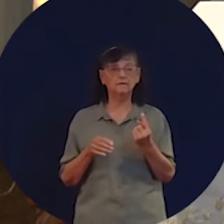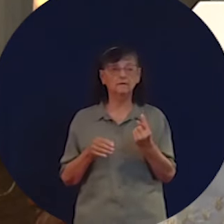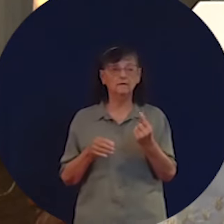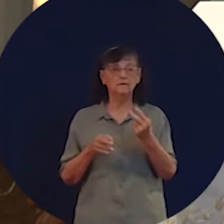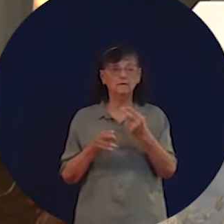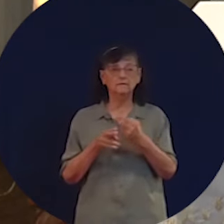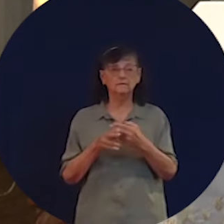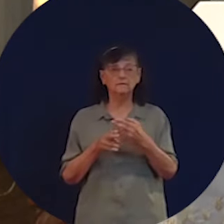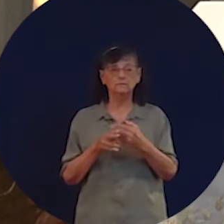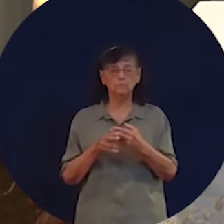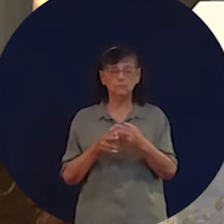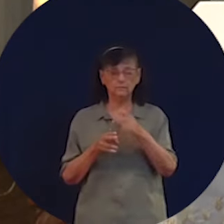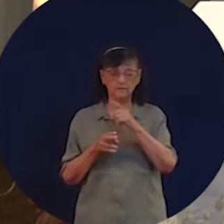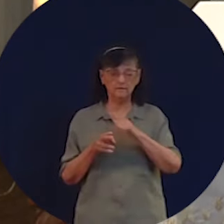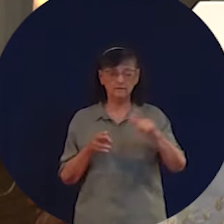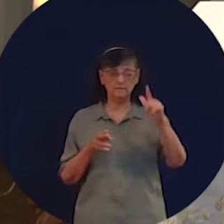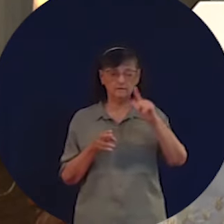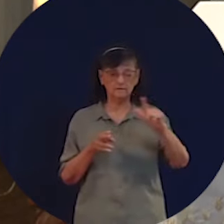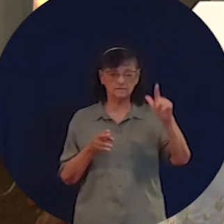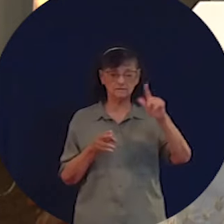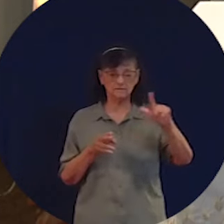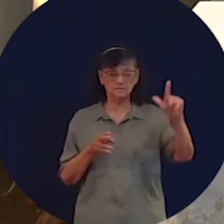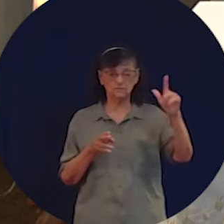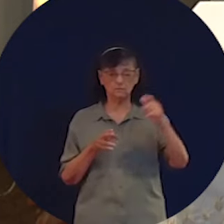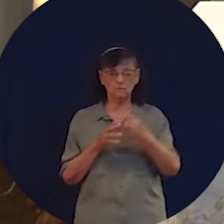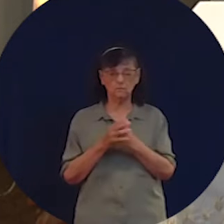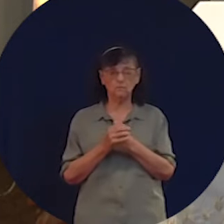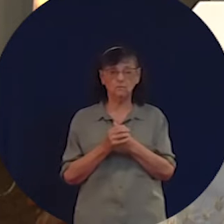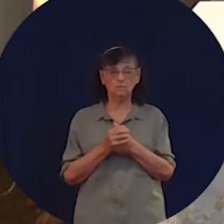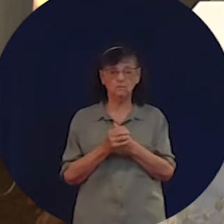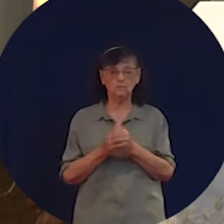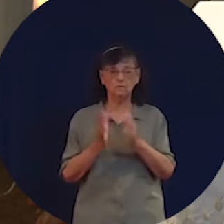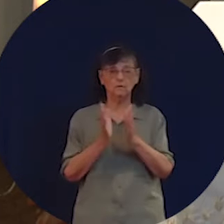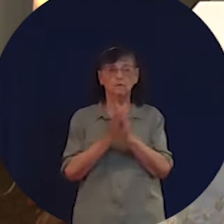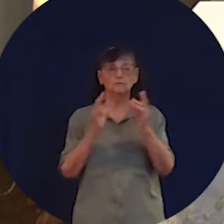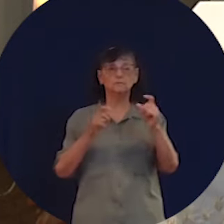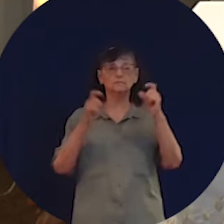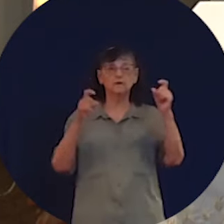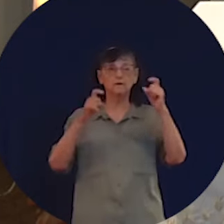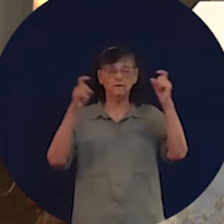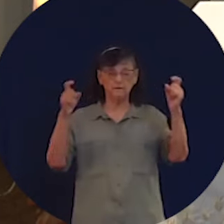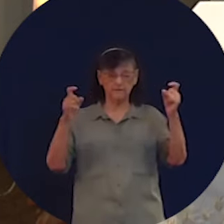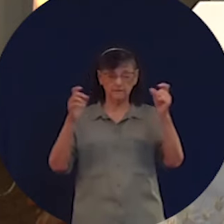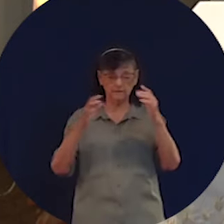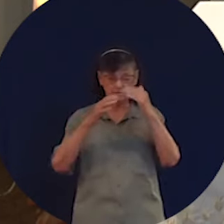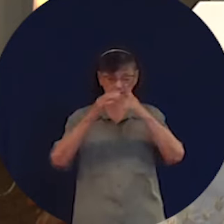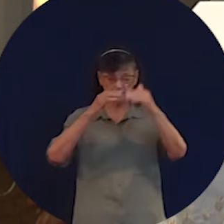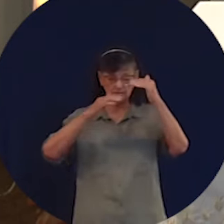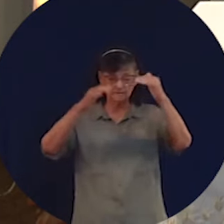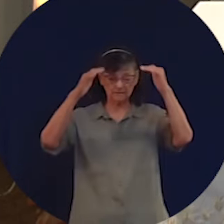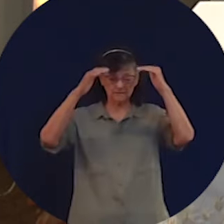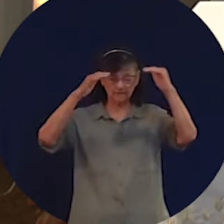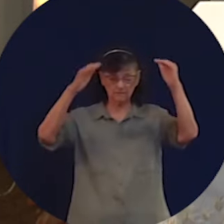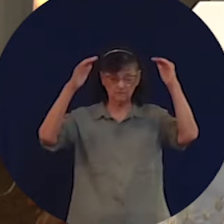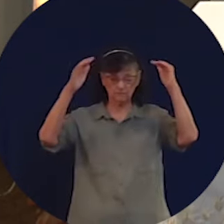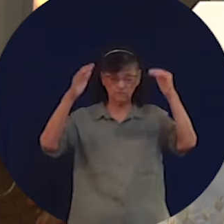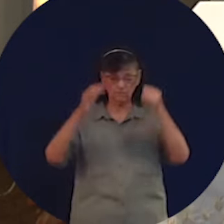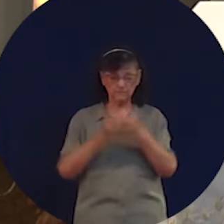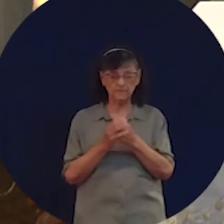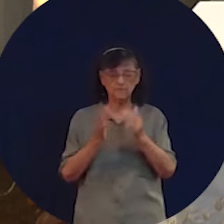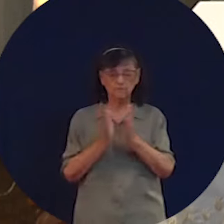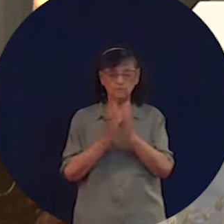viene, el nombre del Señor. Hosana en el